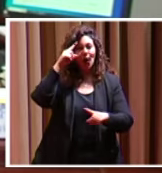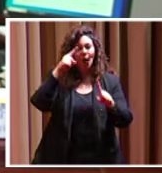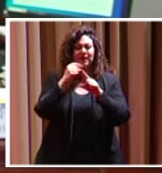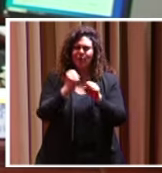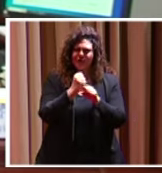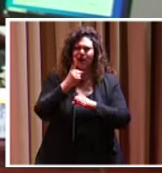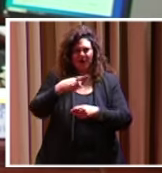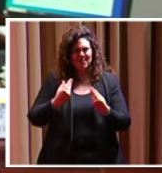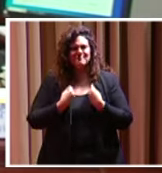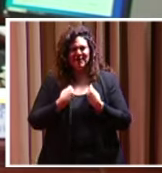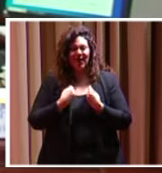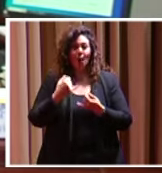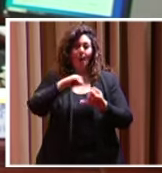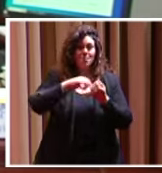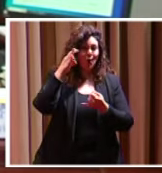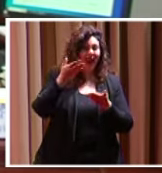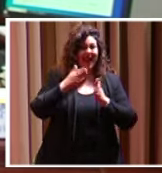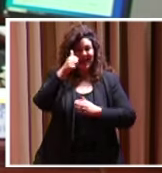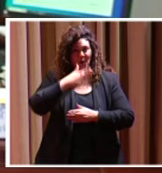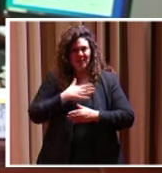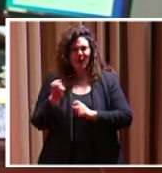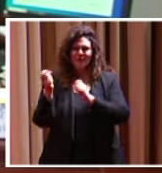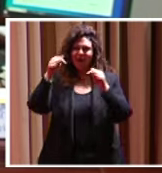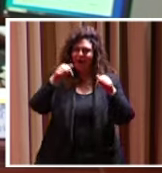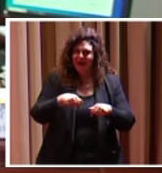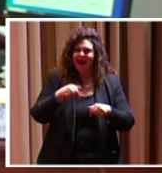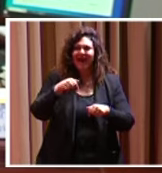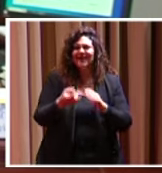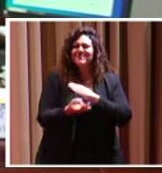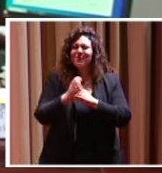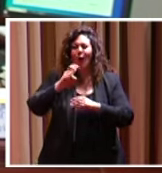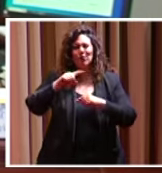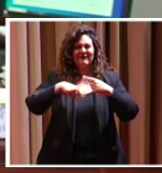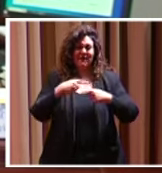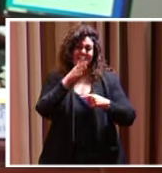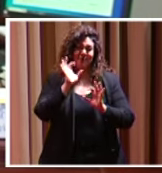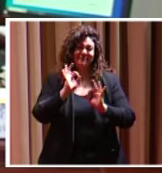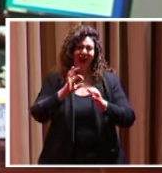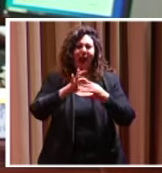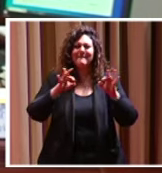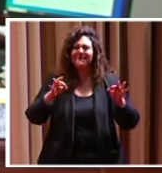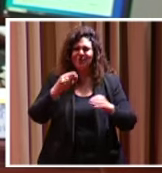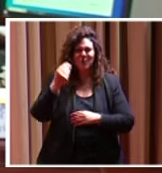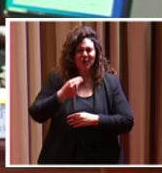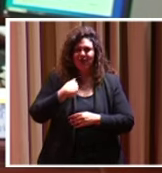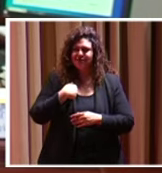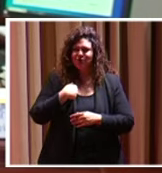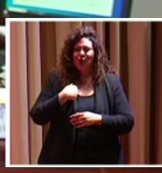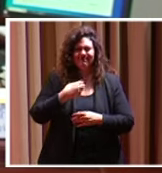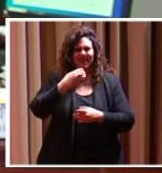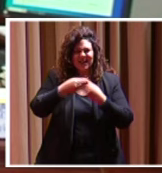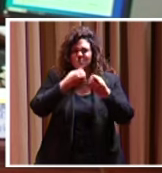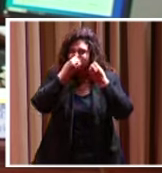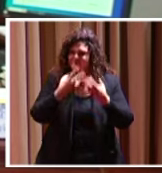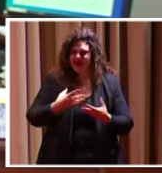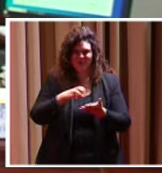trabajar y vivir, me vine con mi mujer y mi hijo y aquí tenemos otra familia de grandes amigos. Acerté sin duda. Me he dedicado,